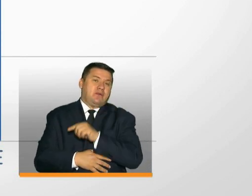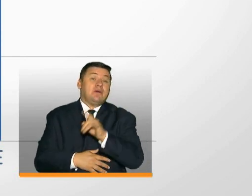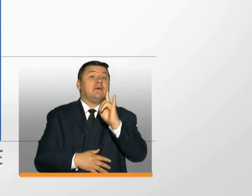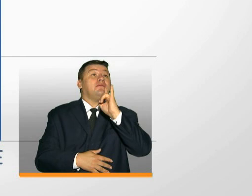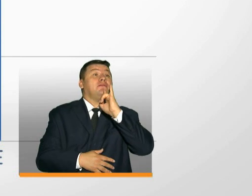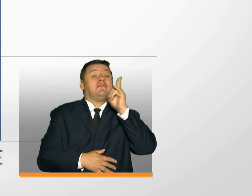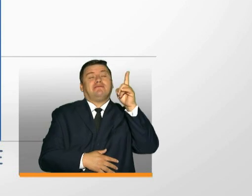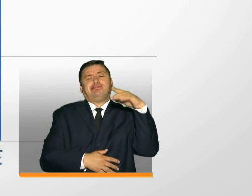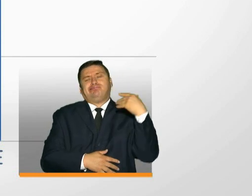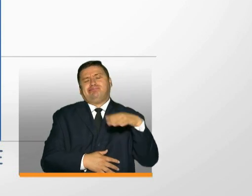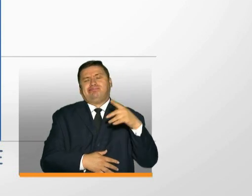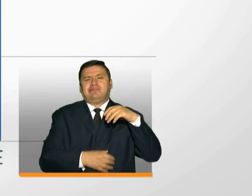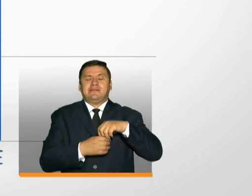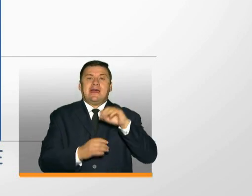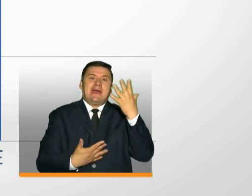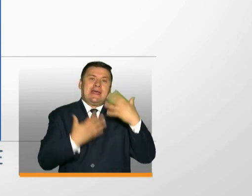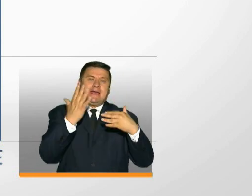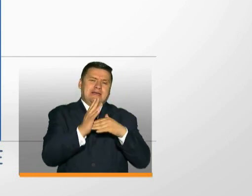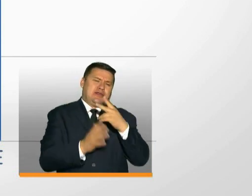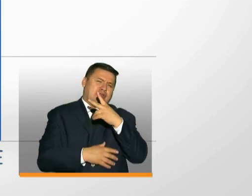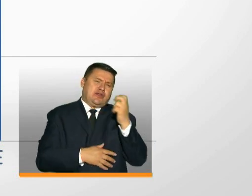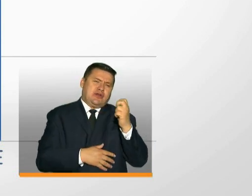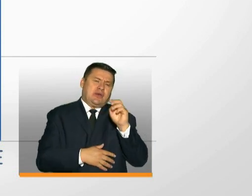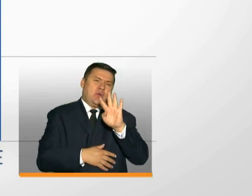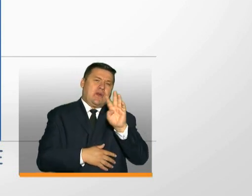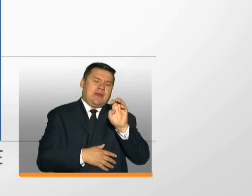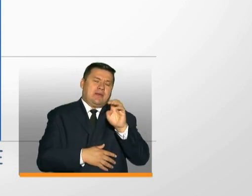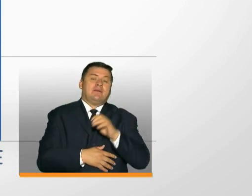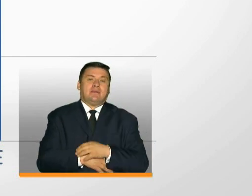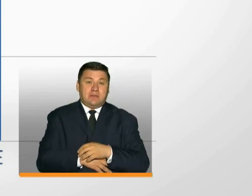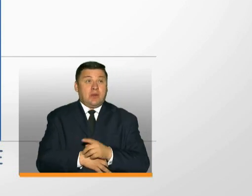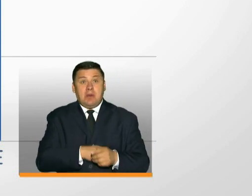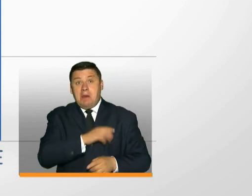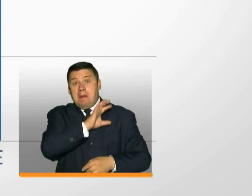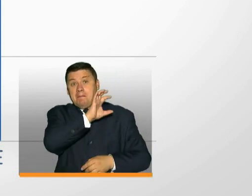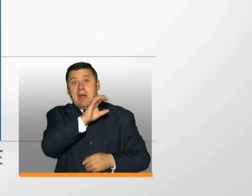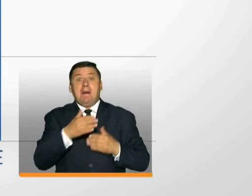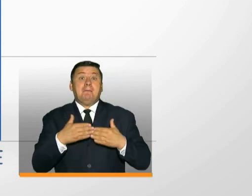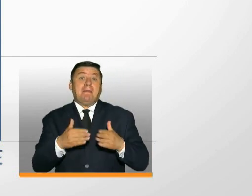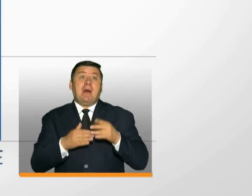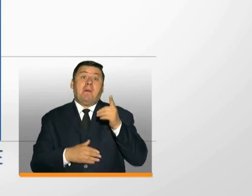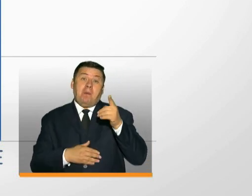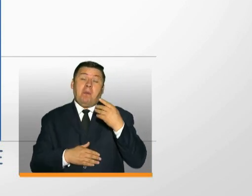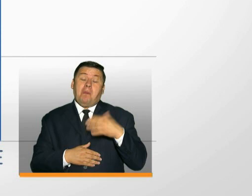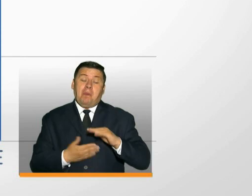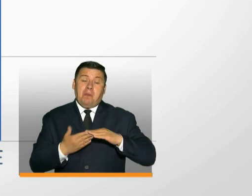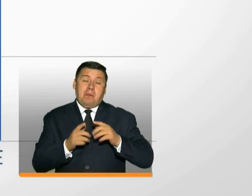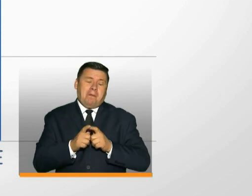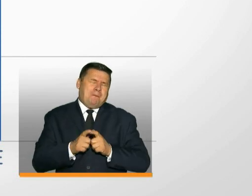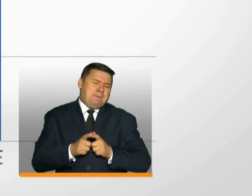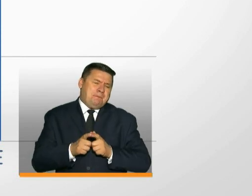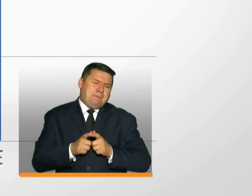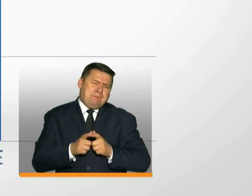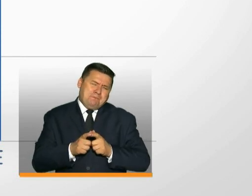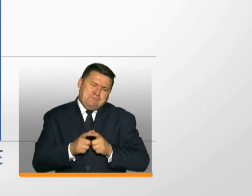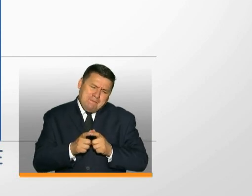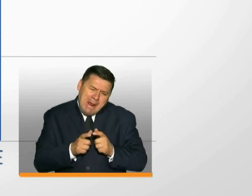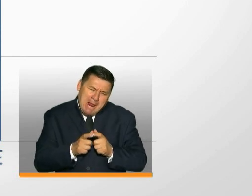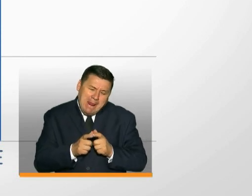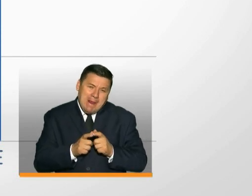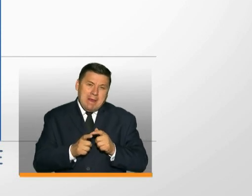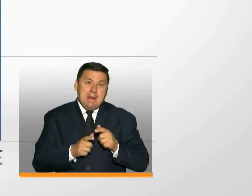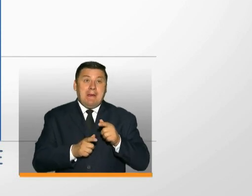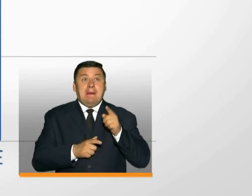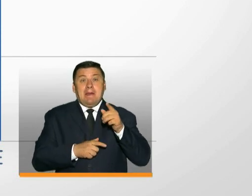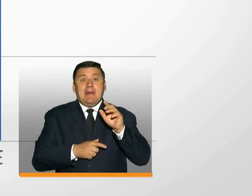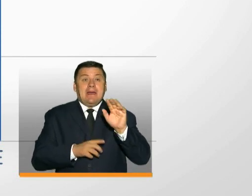Estados Unidos tiene 15.249, un país como Panamá, también con una población ya mucho menor que la nuestra,